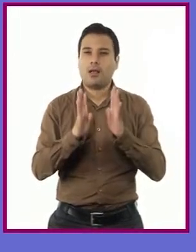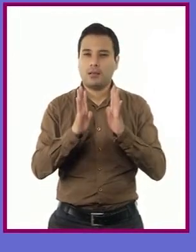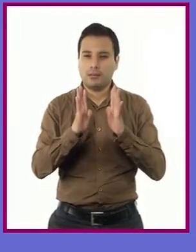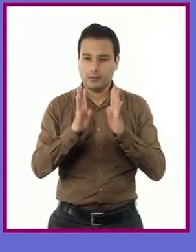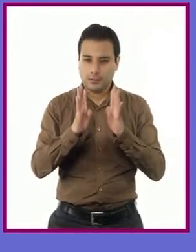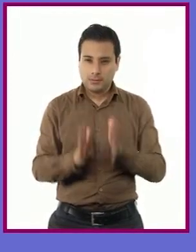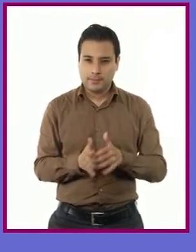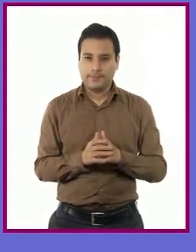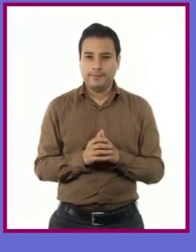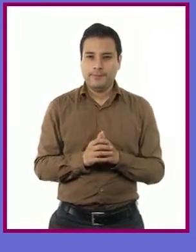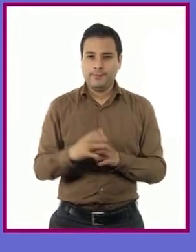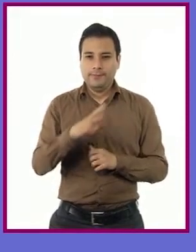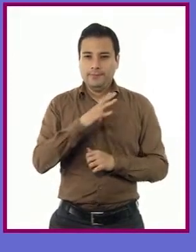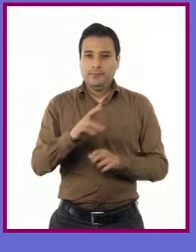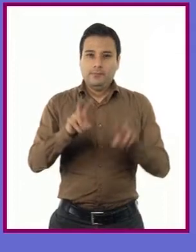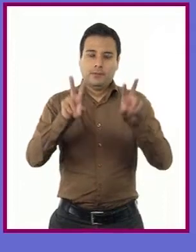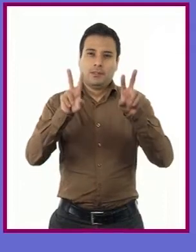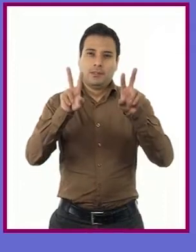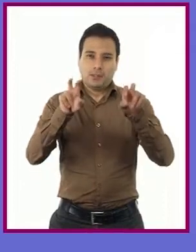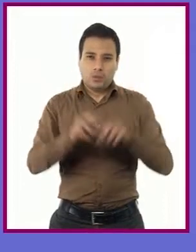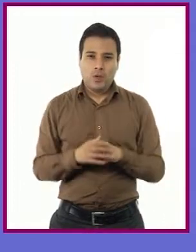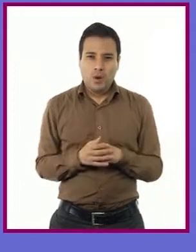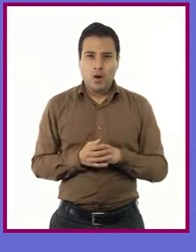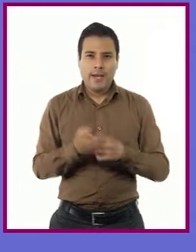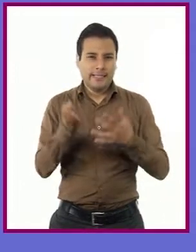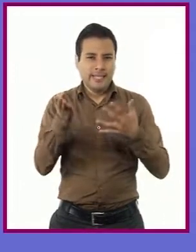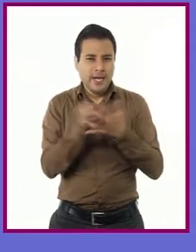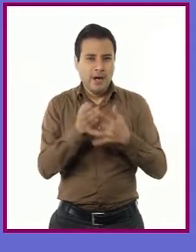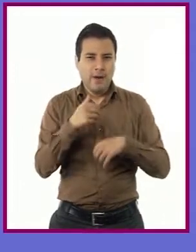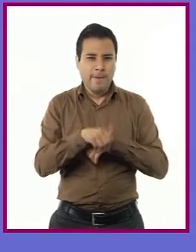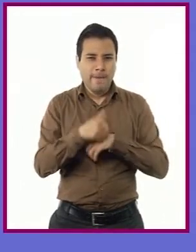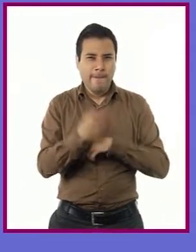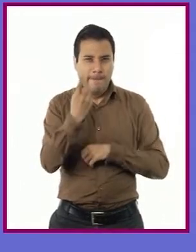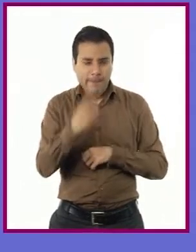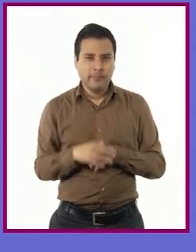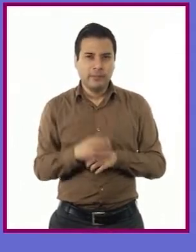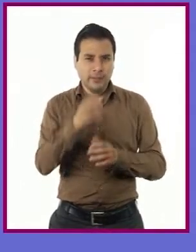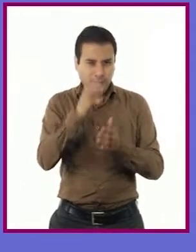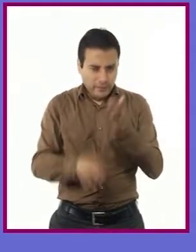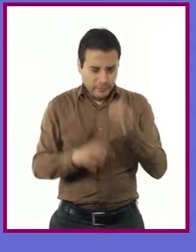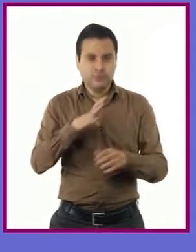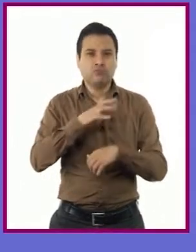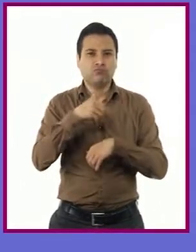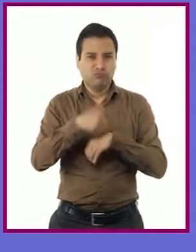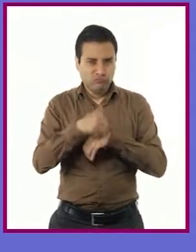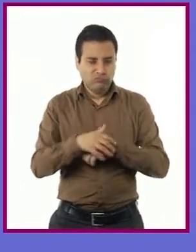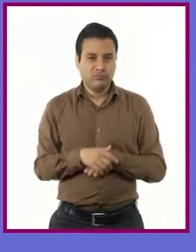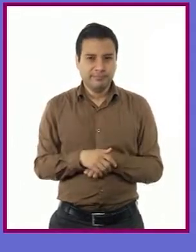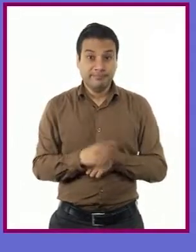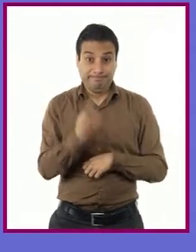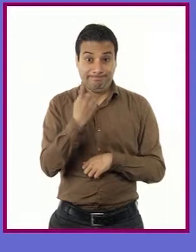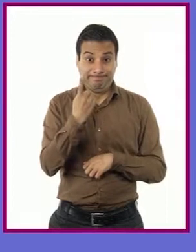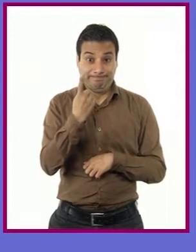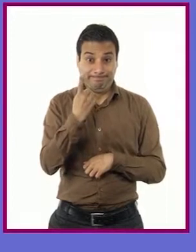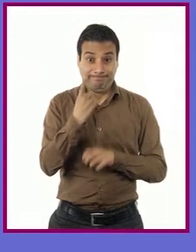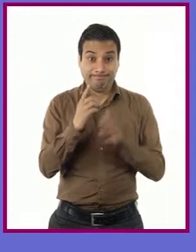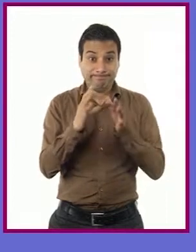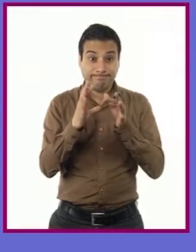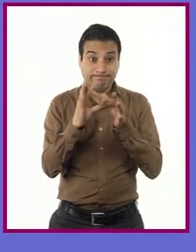el título, la sección, el capítulo y el artículo con un numeral. En uno de los globos dice